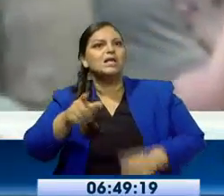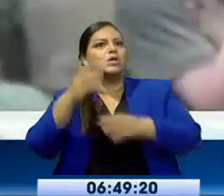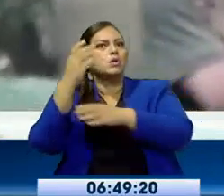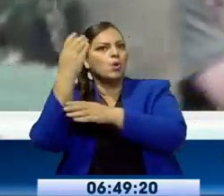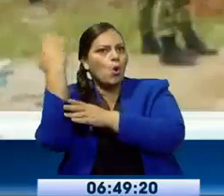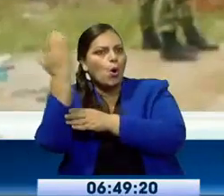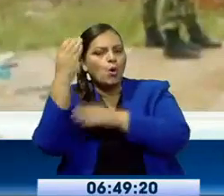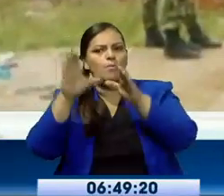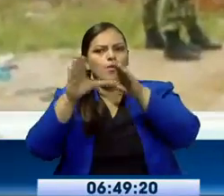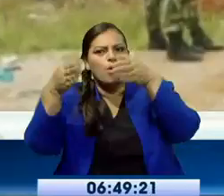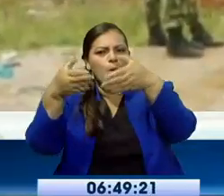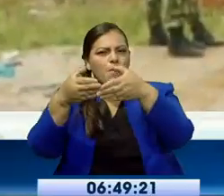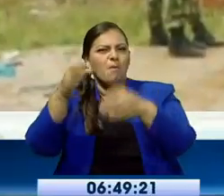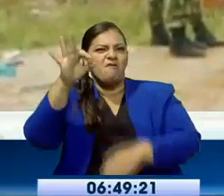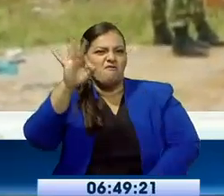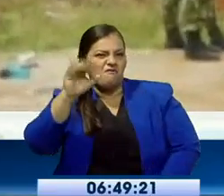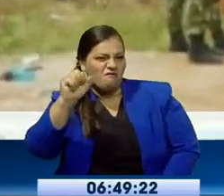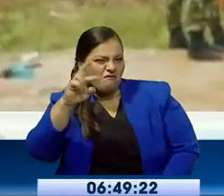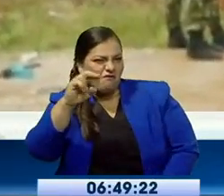Me llevaron